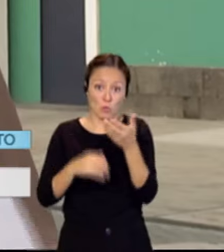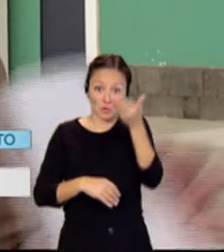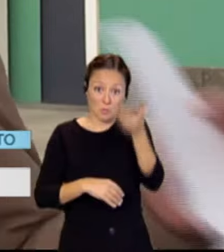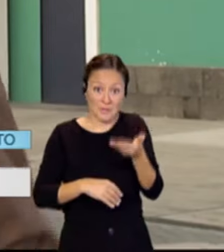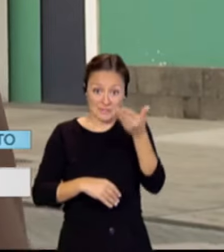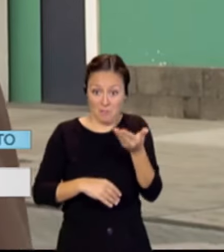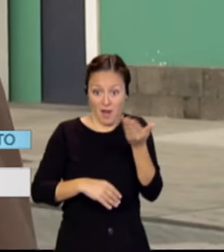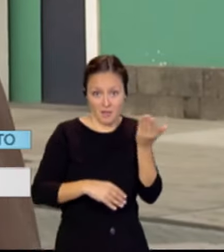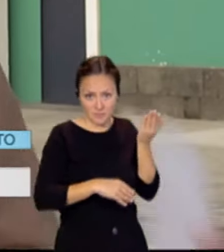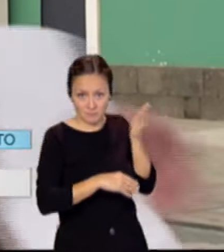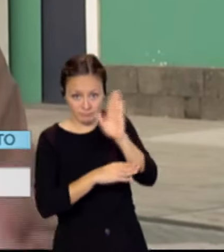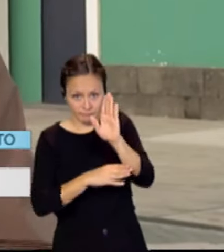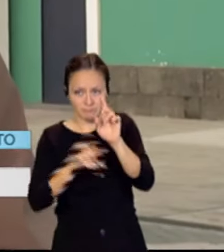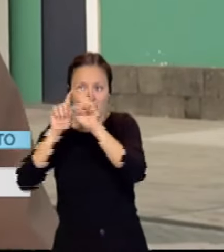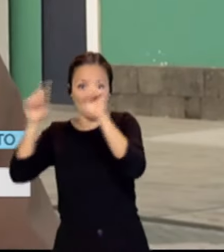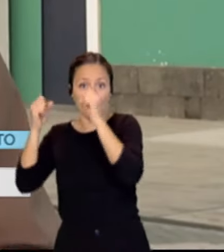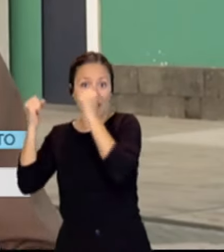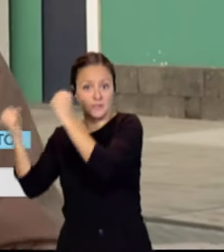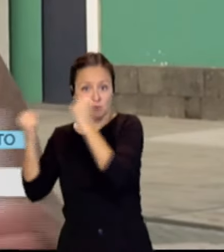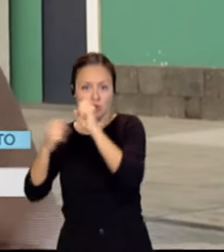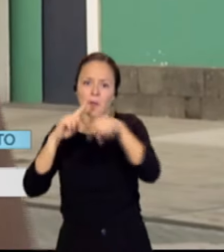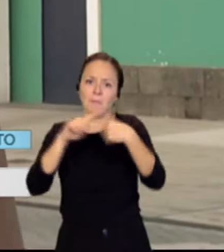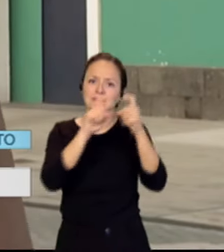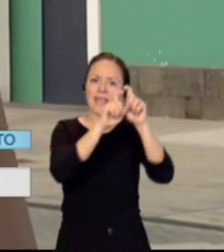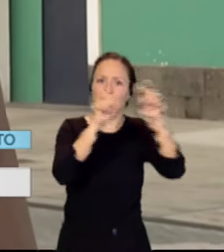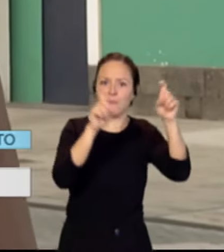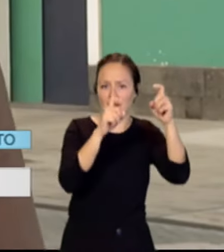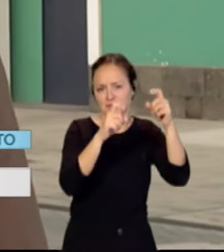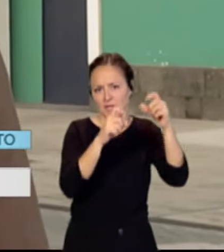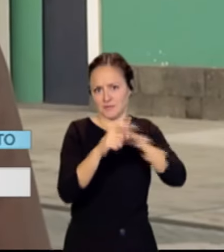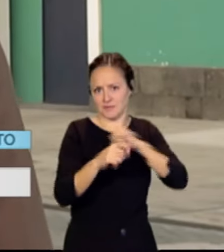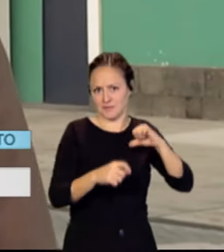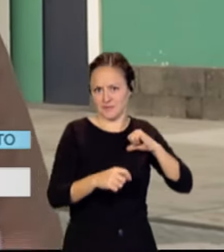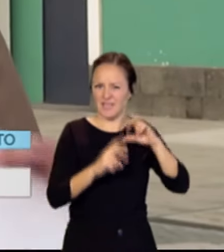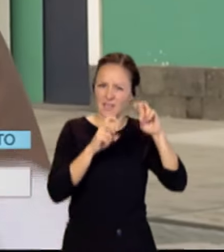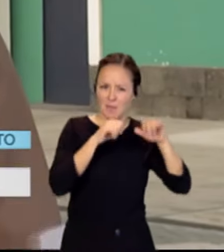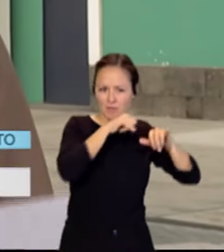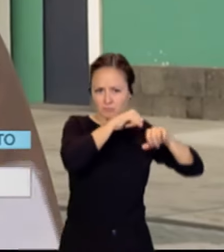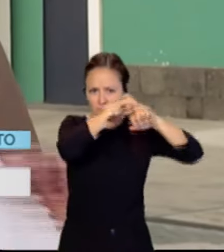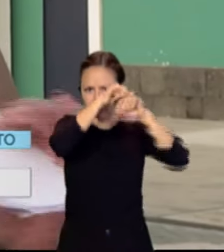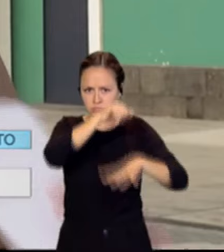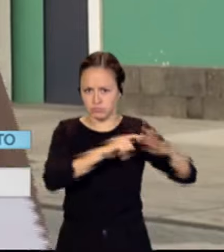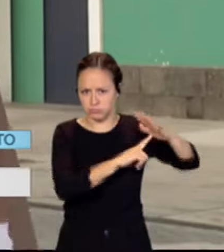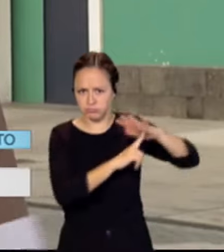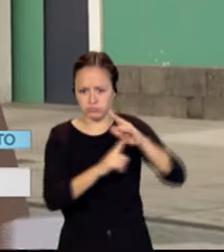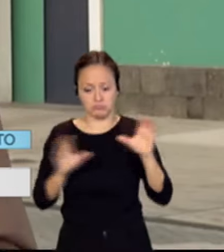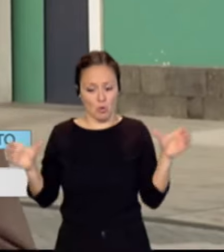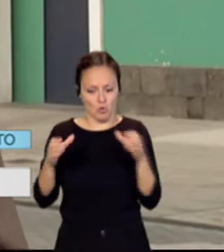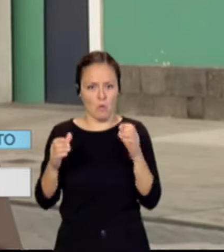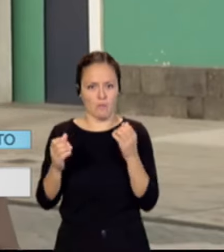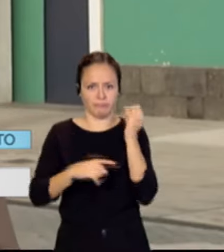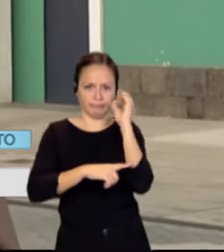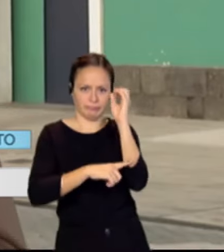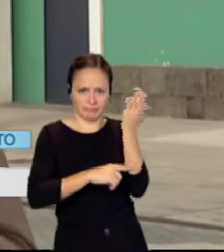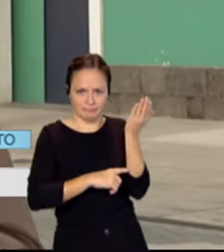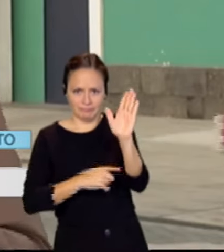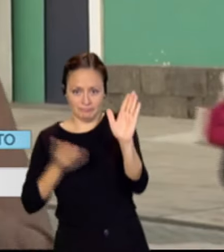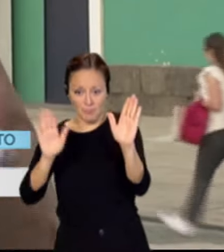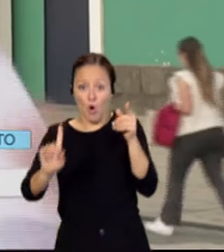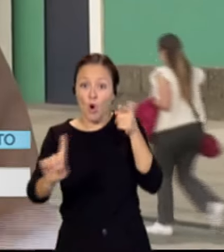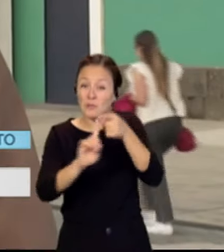extinción las instituciones públicas y también las empresas relacionadas con la aeronáutica los objetivos principales son dos por un lado